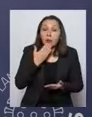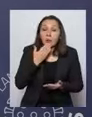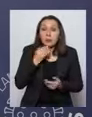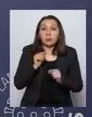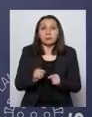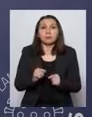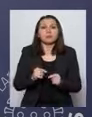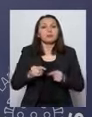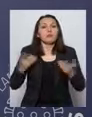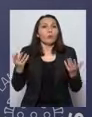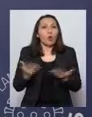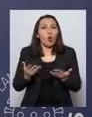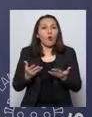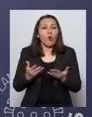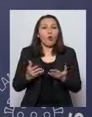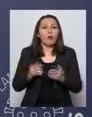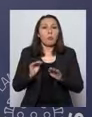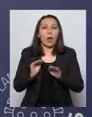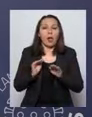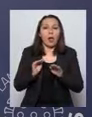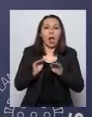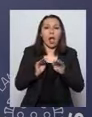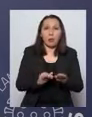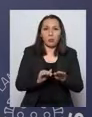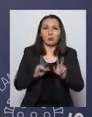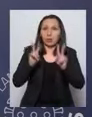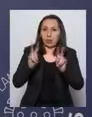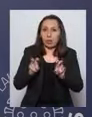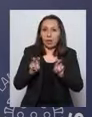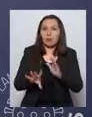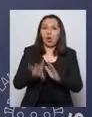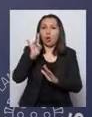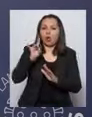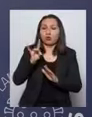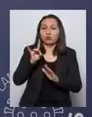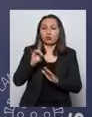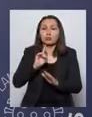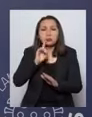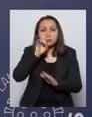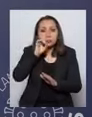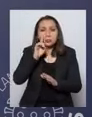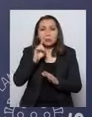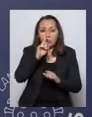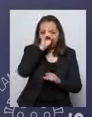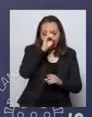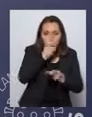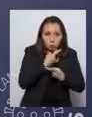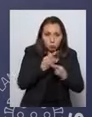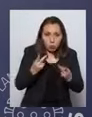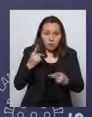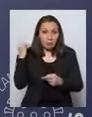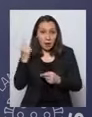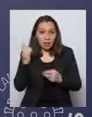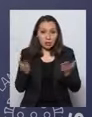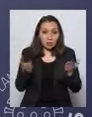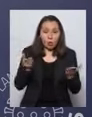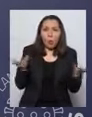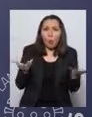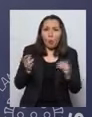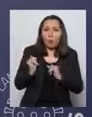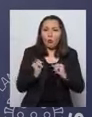cómo se va a apoyar entonces el tema del diagnóstico tanto en recintos públicos como privados que son los que presentan